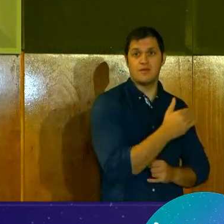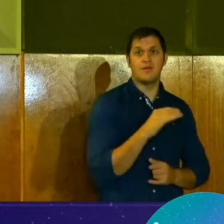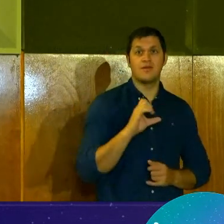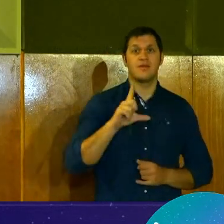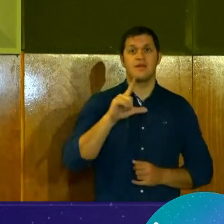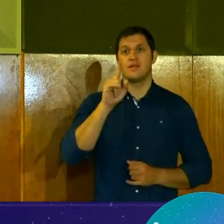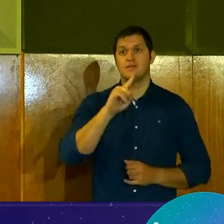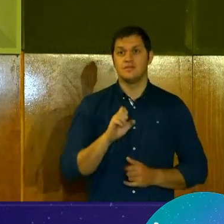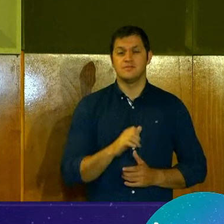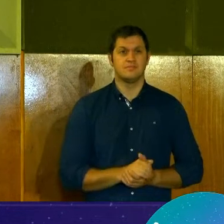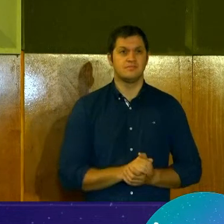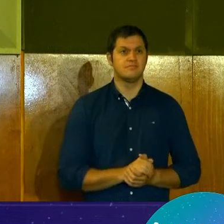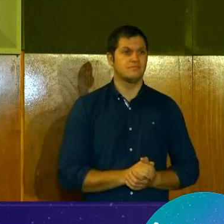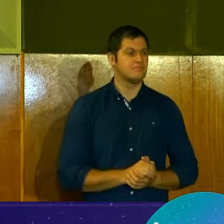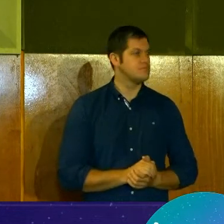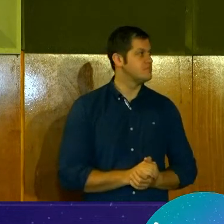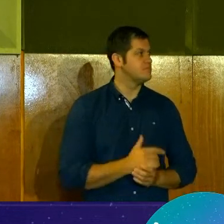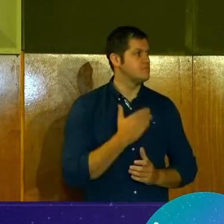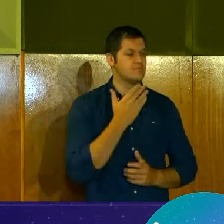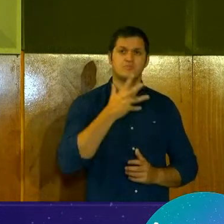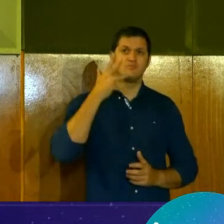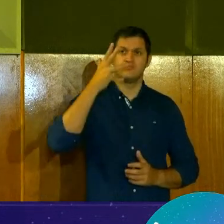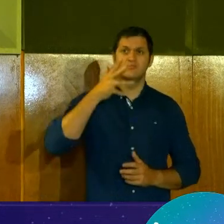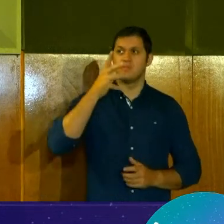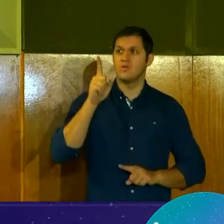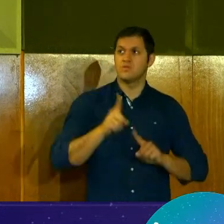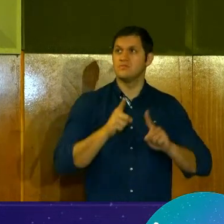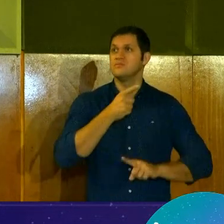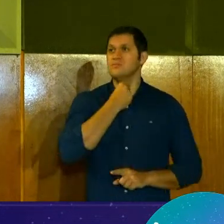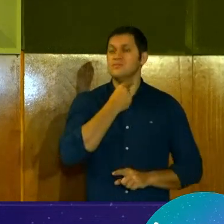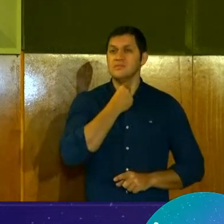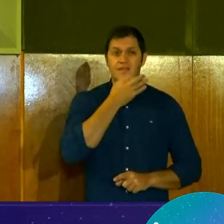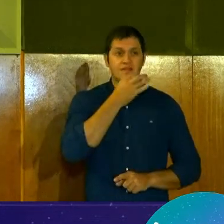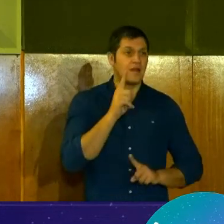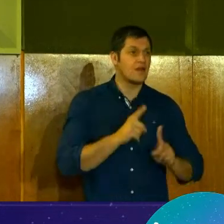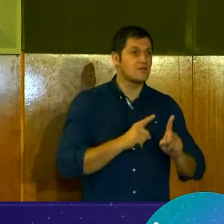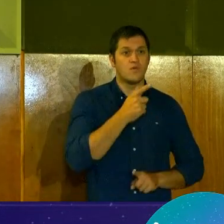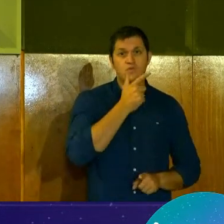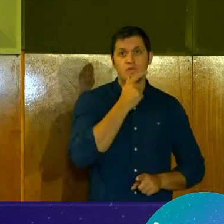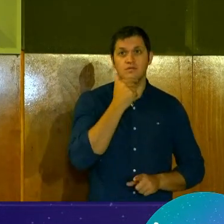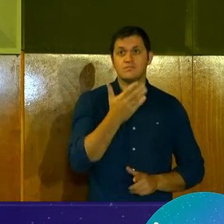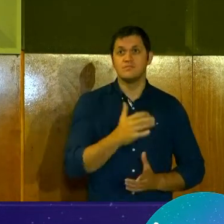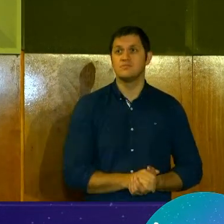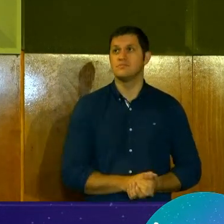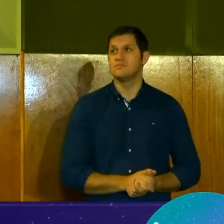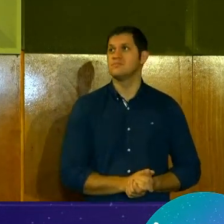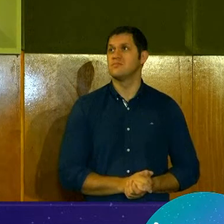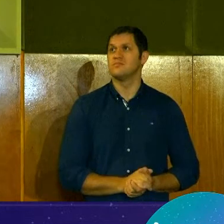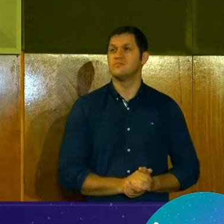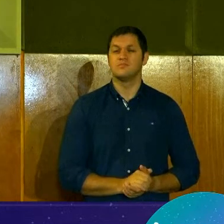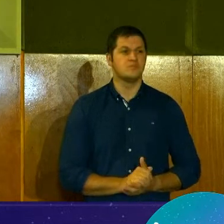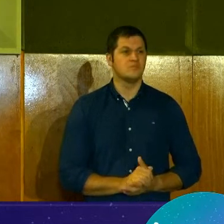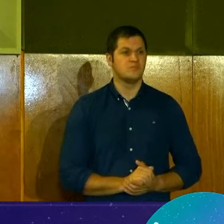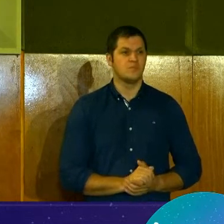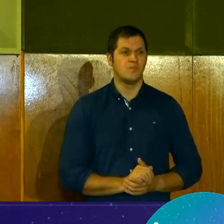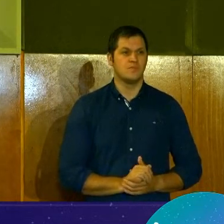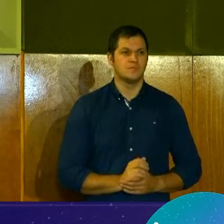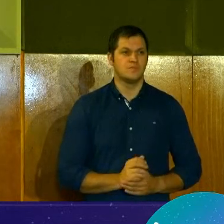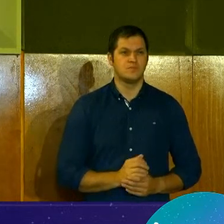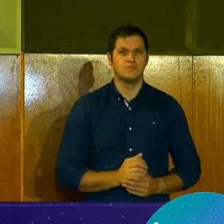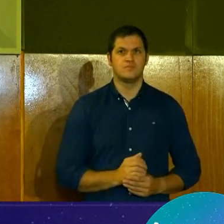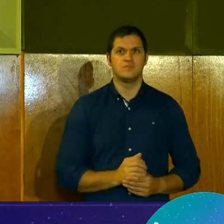ahora vamos a tener un espacio de preguntas si es que alguno de nuestros amigos amigas que nos acompañan hoy le quiere hacer alguna pregunta a él y